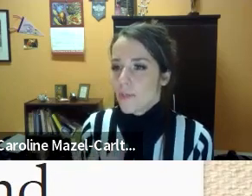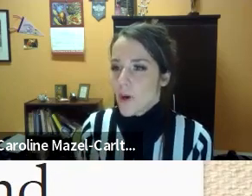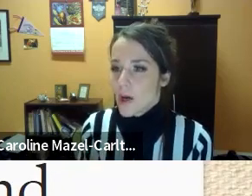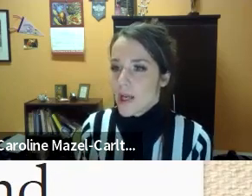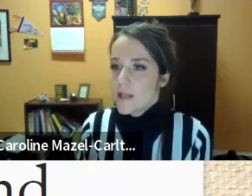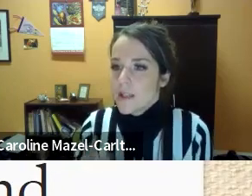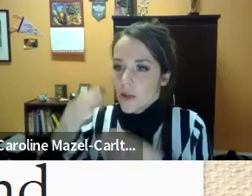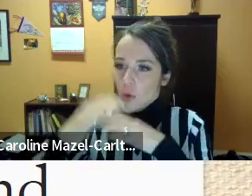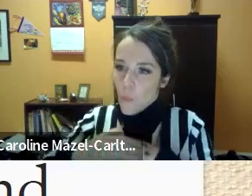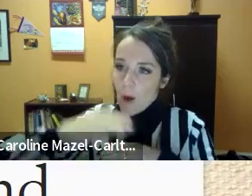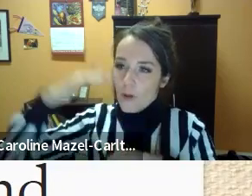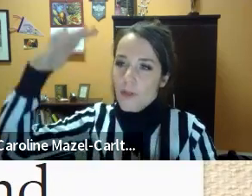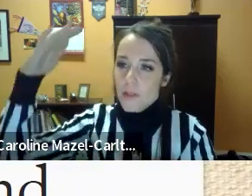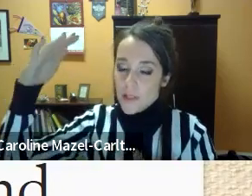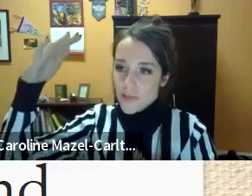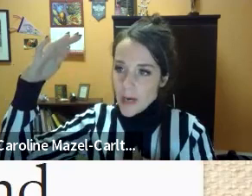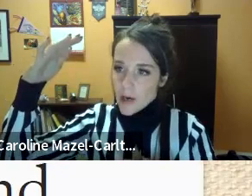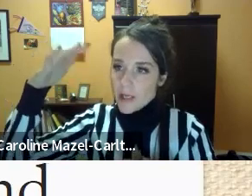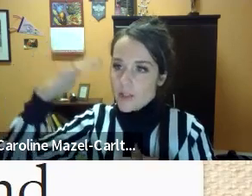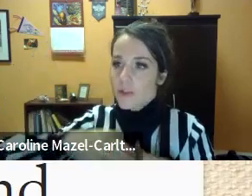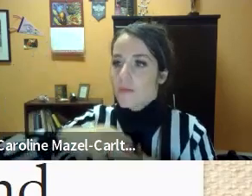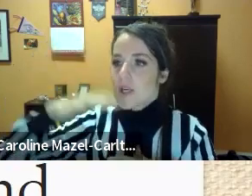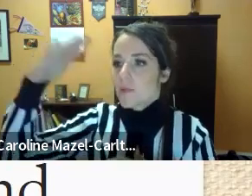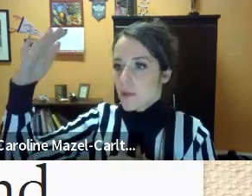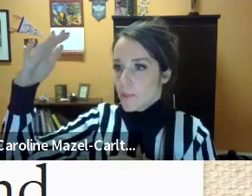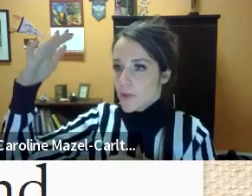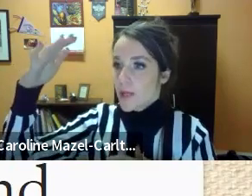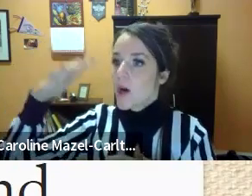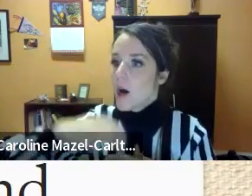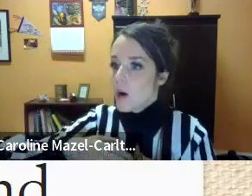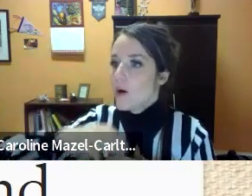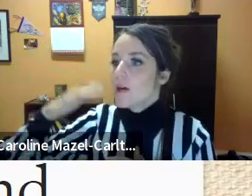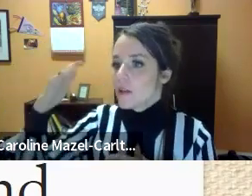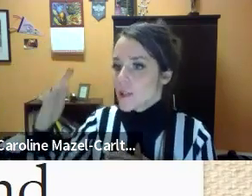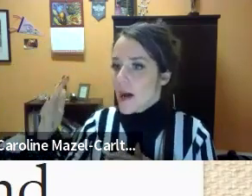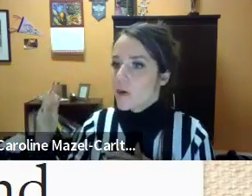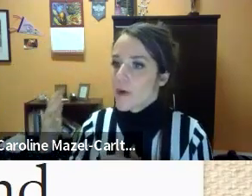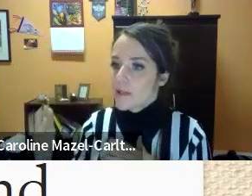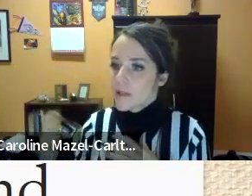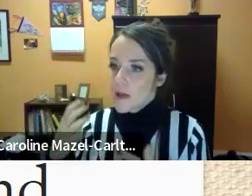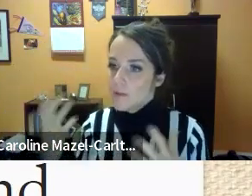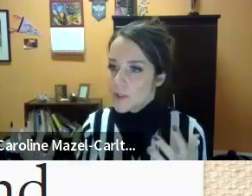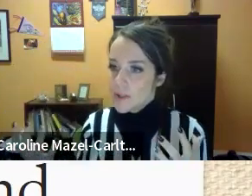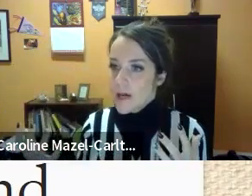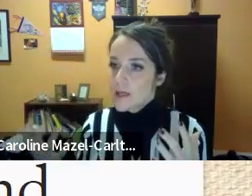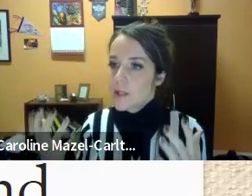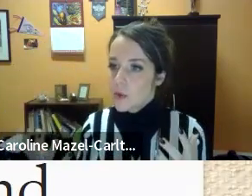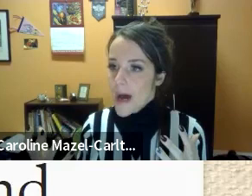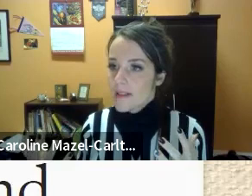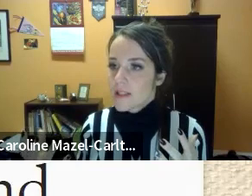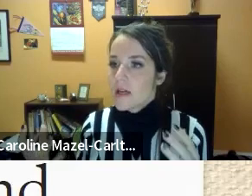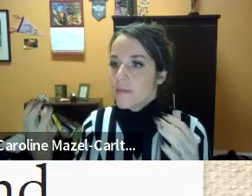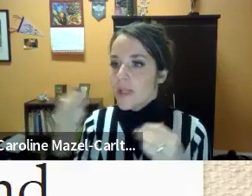económica, pero lo que hace diferencia en la los Estados Unidos por la diferencia de